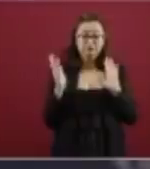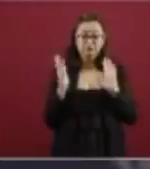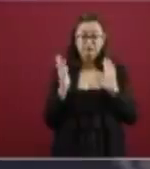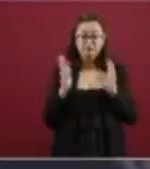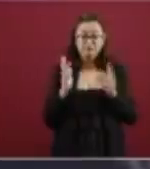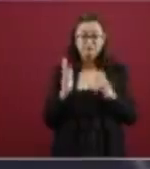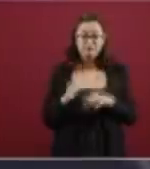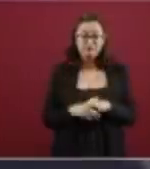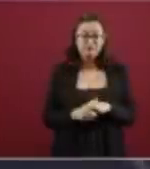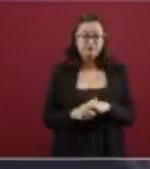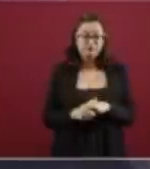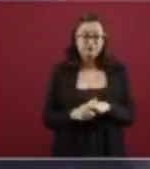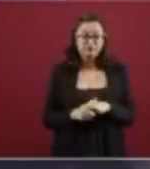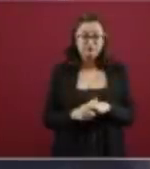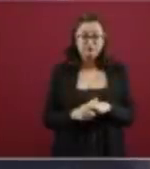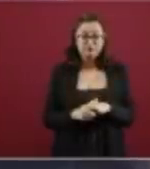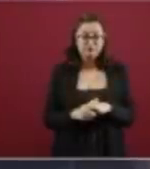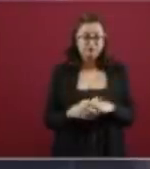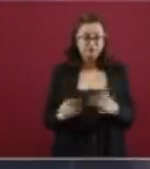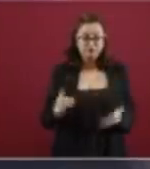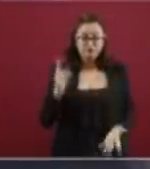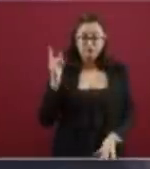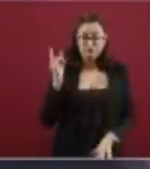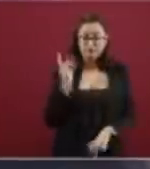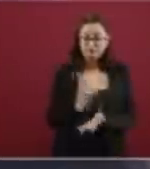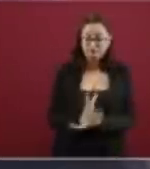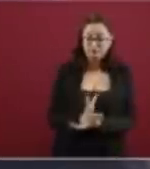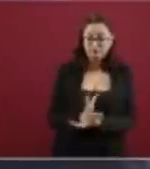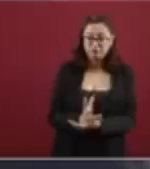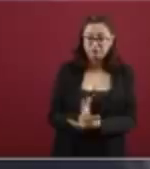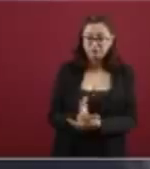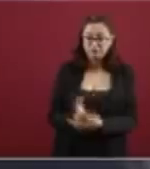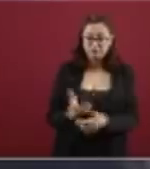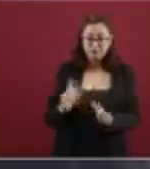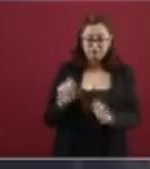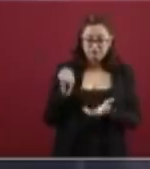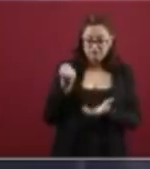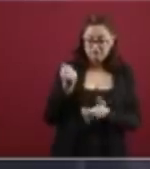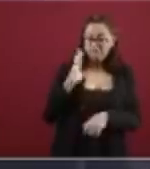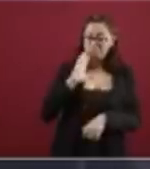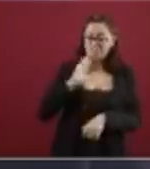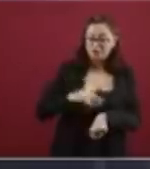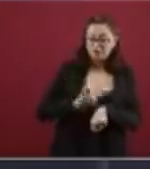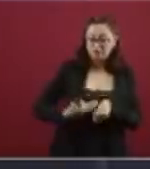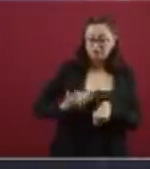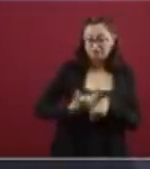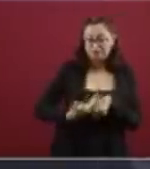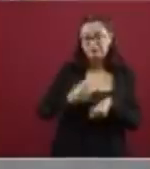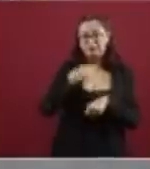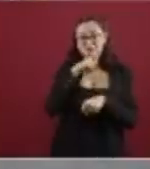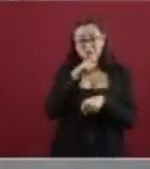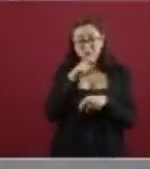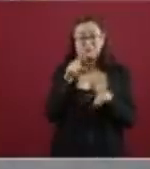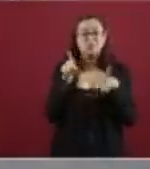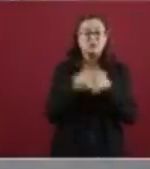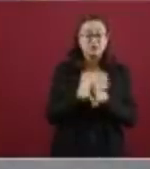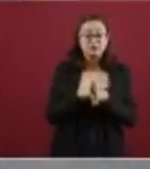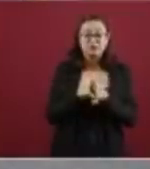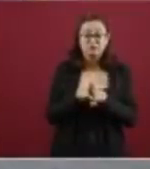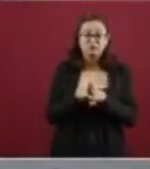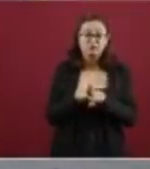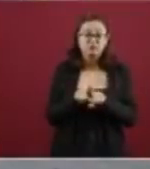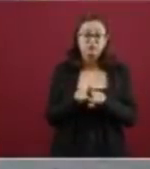por mal manejo del presupuesto, sino también porque ha